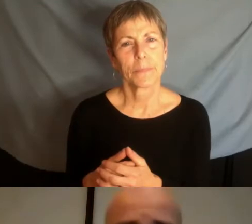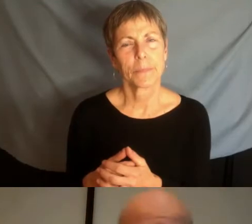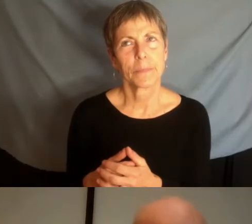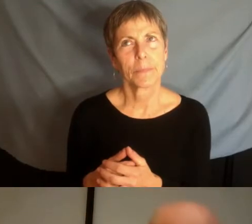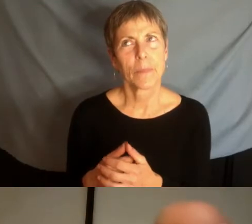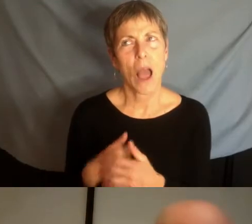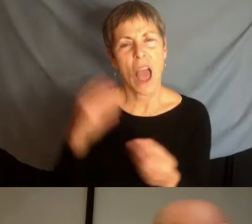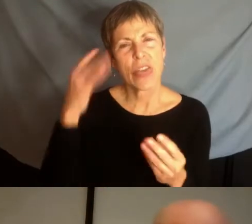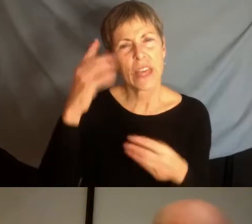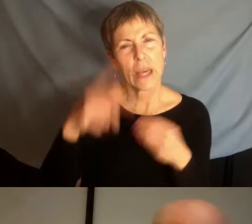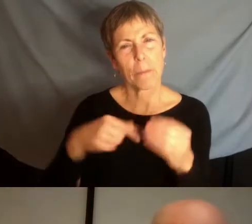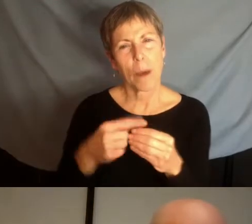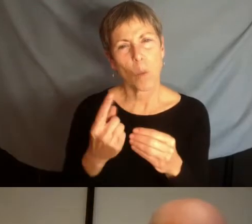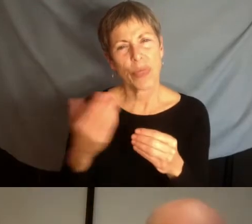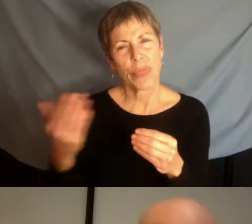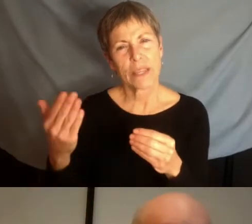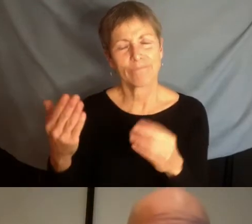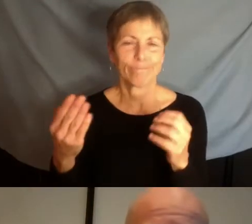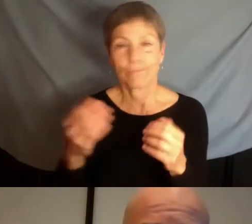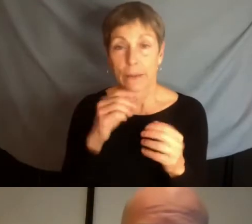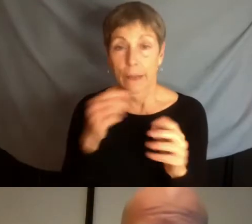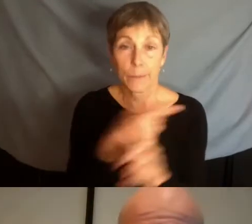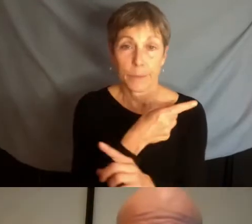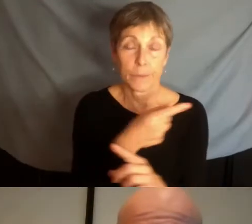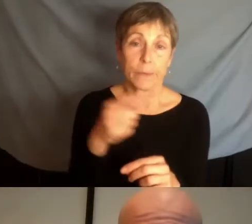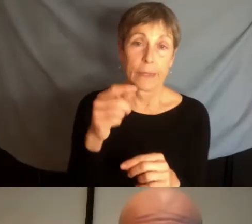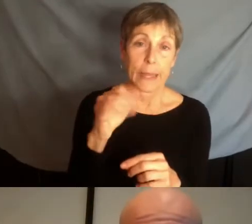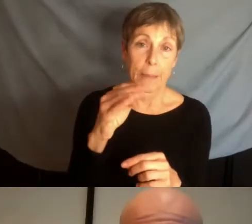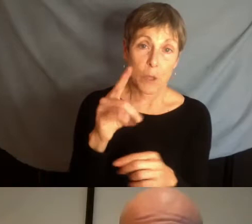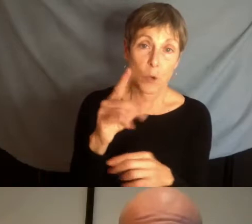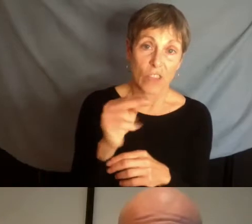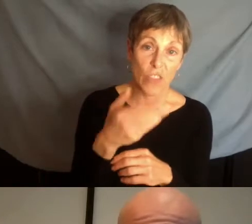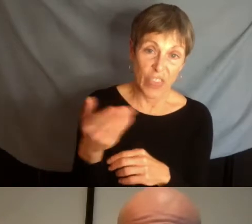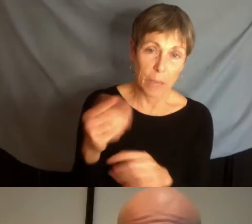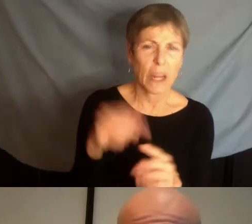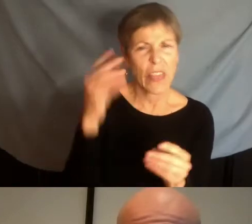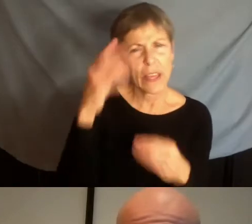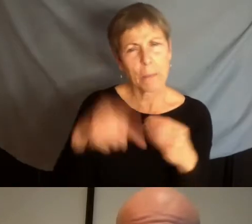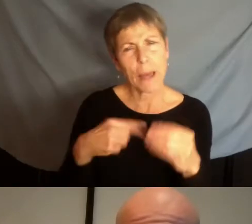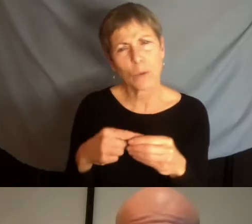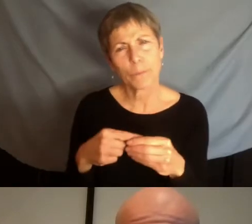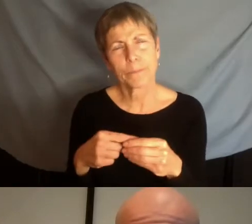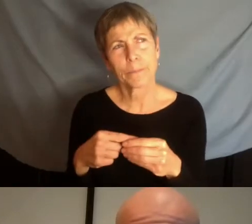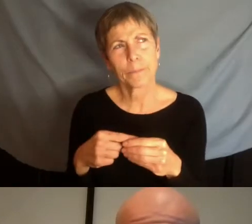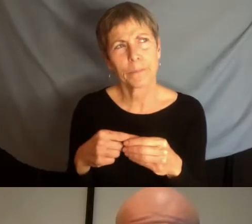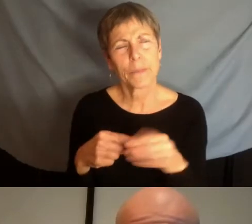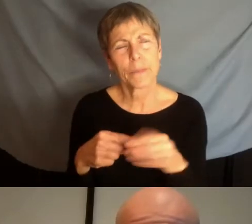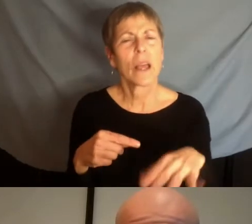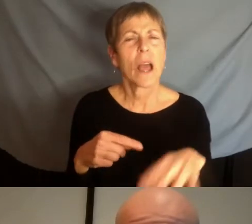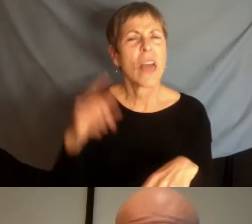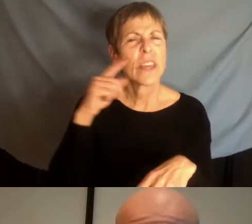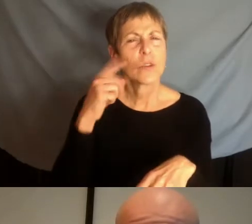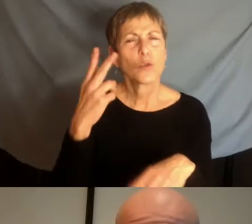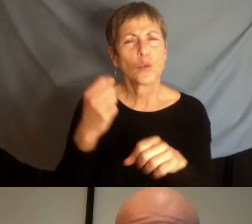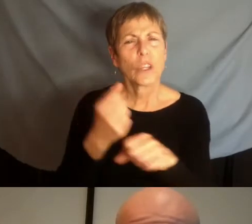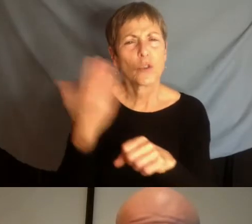Entonces, uno de los casos es que esto no es un asunto de inmigración estrictamente. Es que